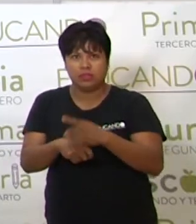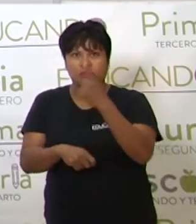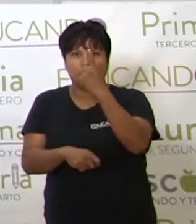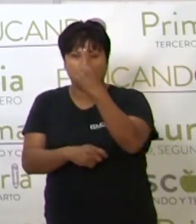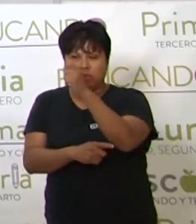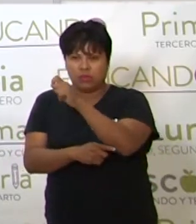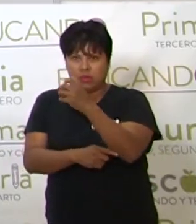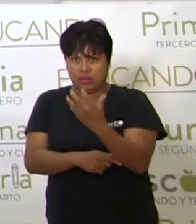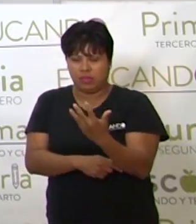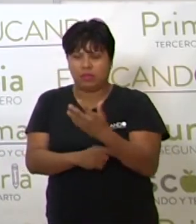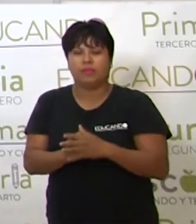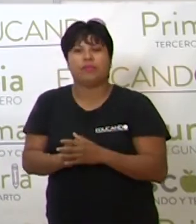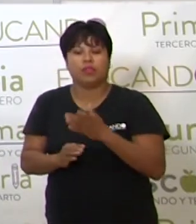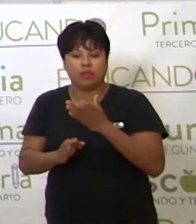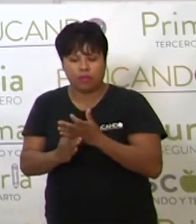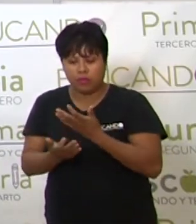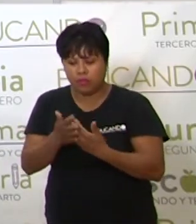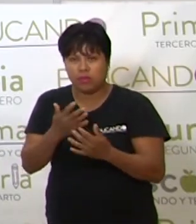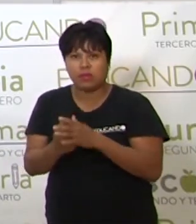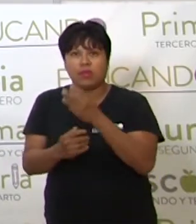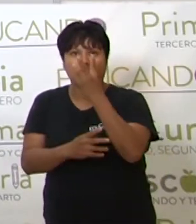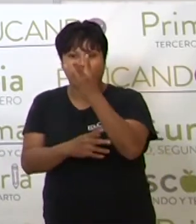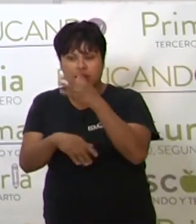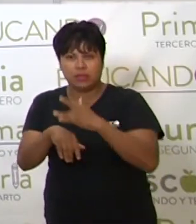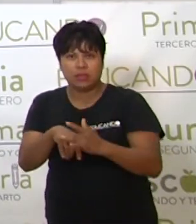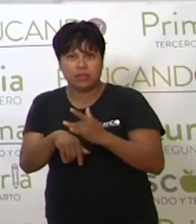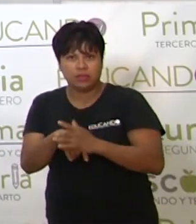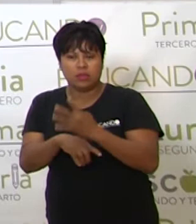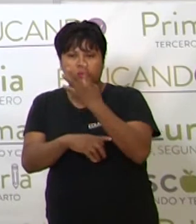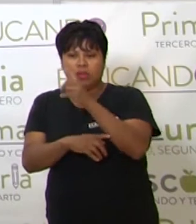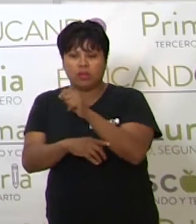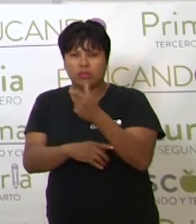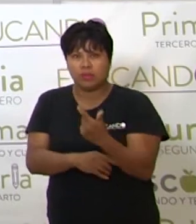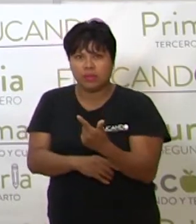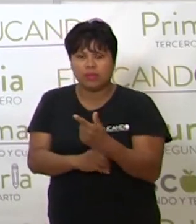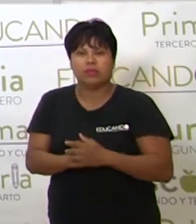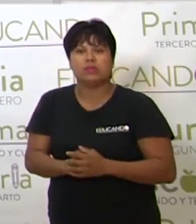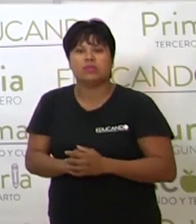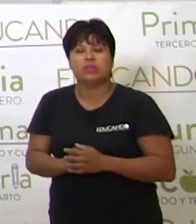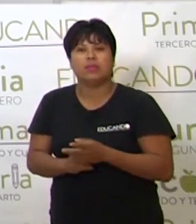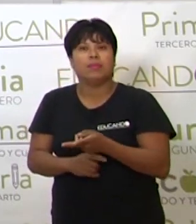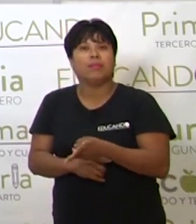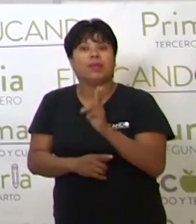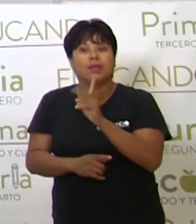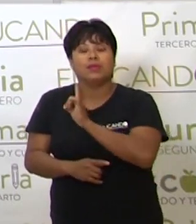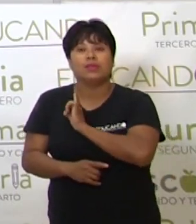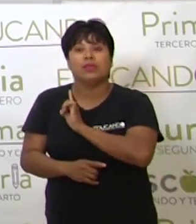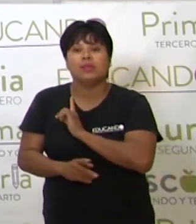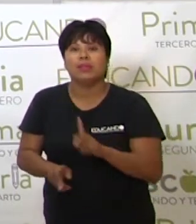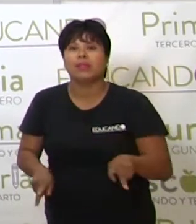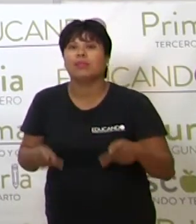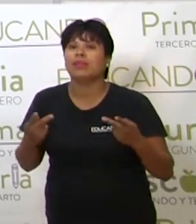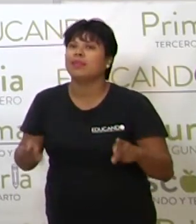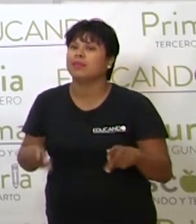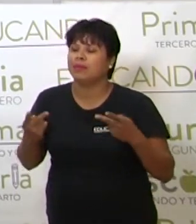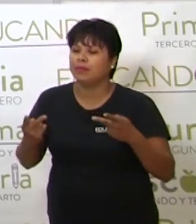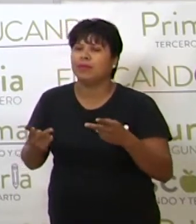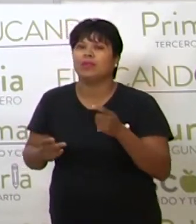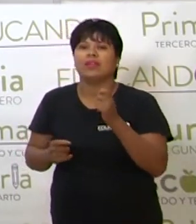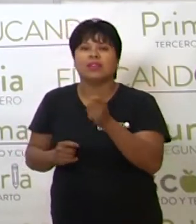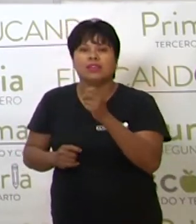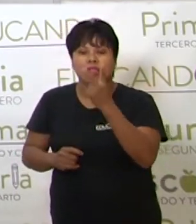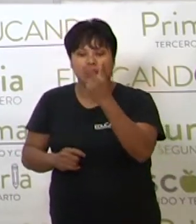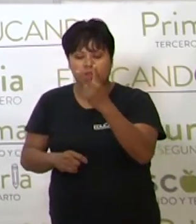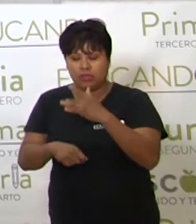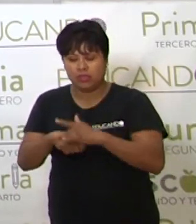quinto es decir hoy produjo tres quesos cuatro séptimos pero nada más vendió lo que son dos